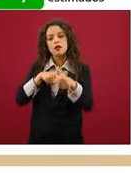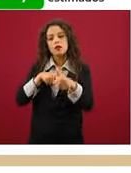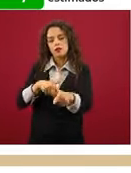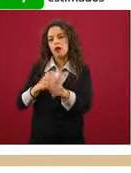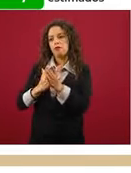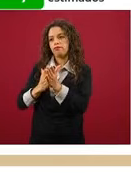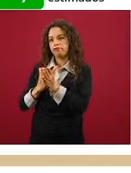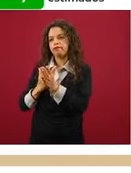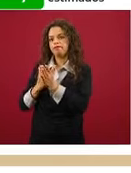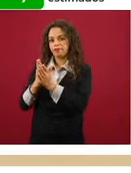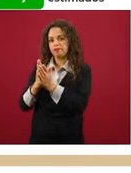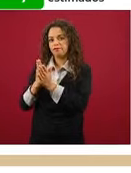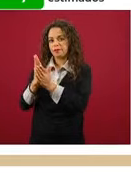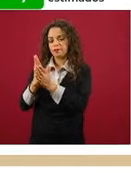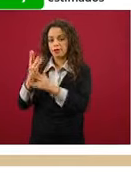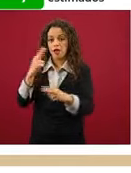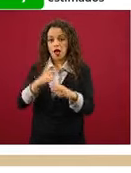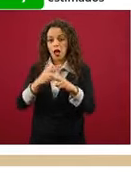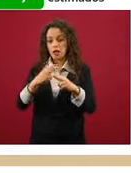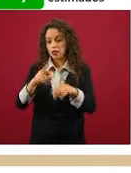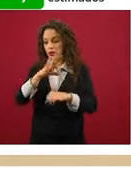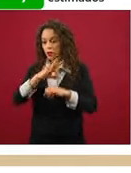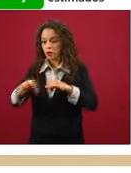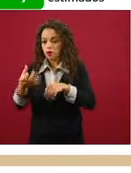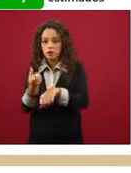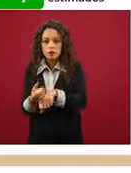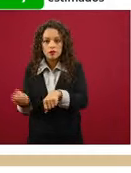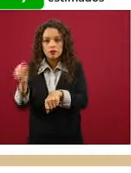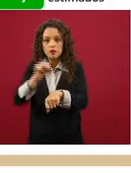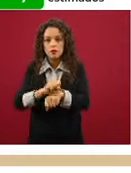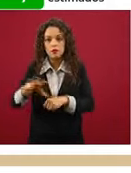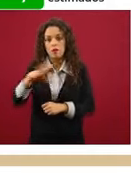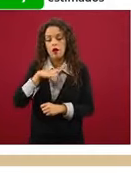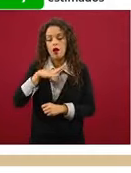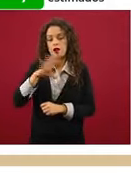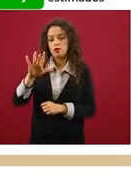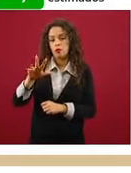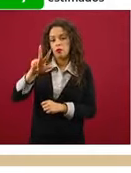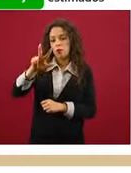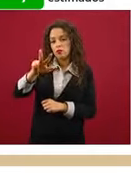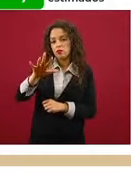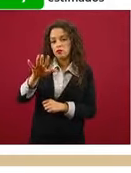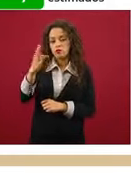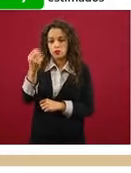incrementándose prácticamente hasta la última semana, en donde están en un 58-59%.